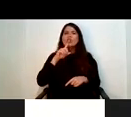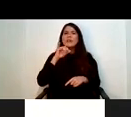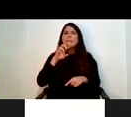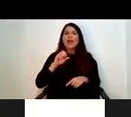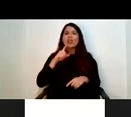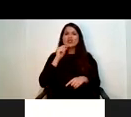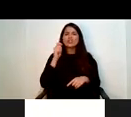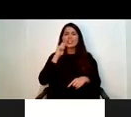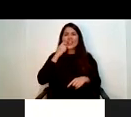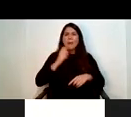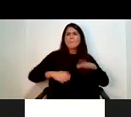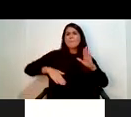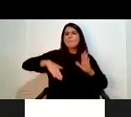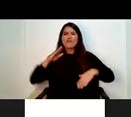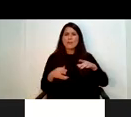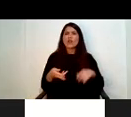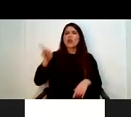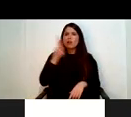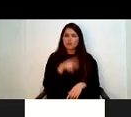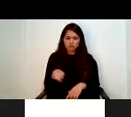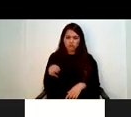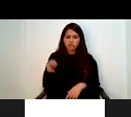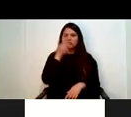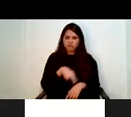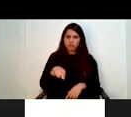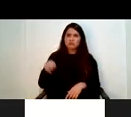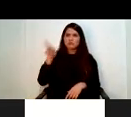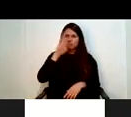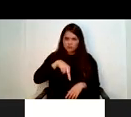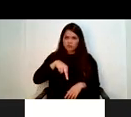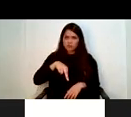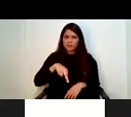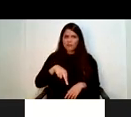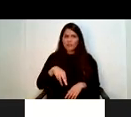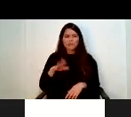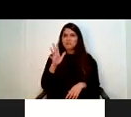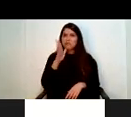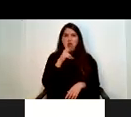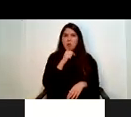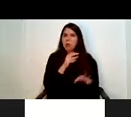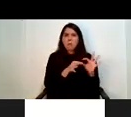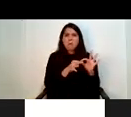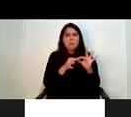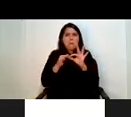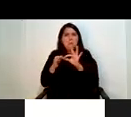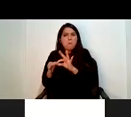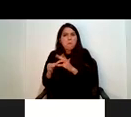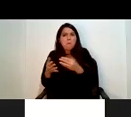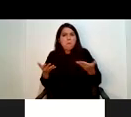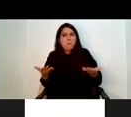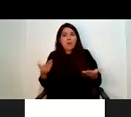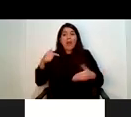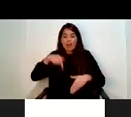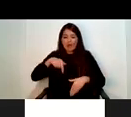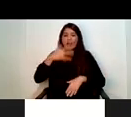movimientos o comportamientos repetitivos, aparentemente sin una causa. Ahora hay estudios